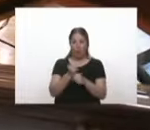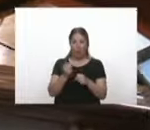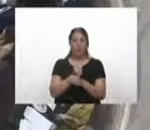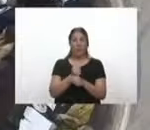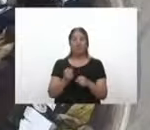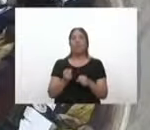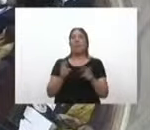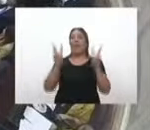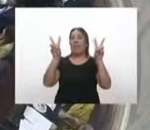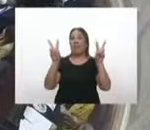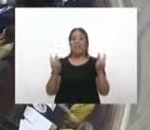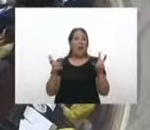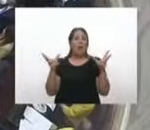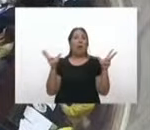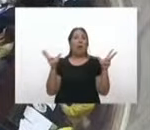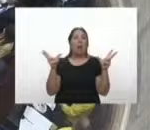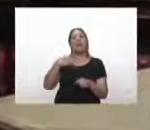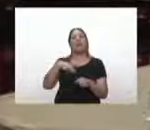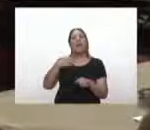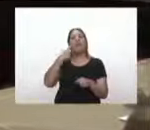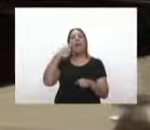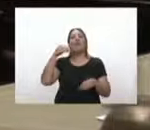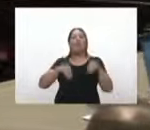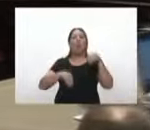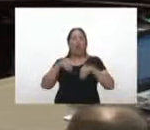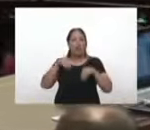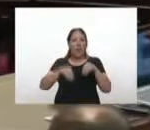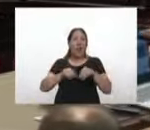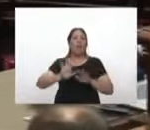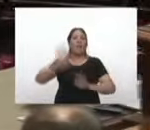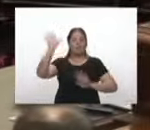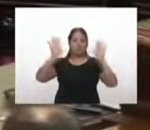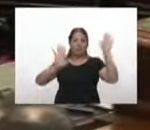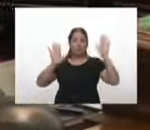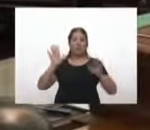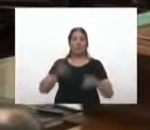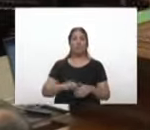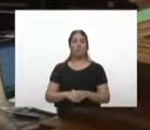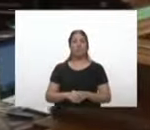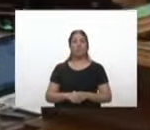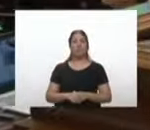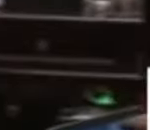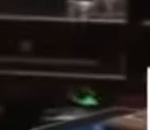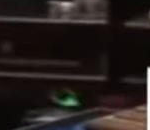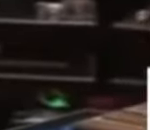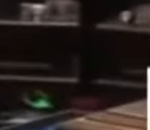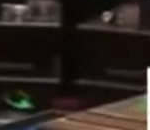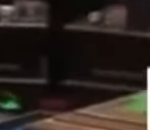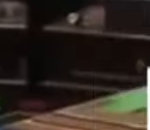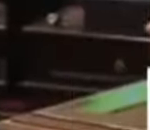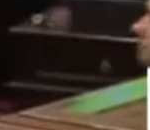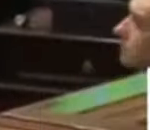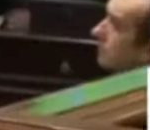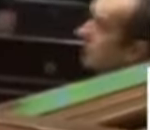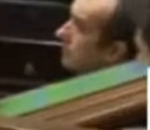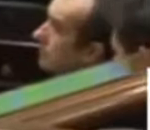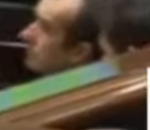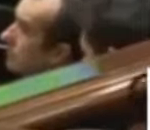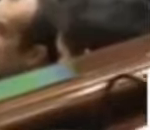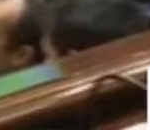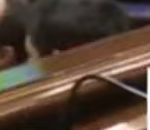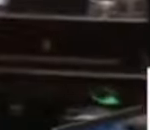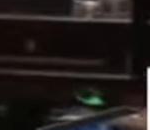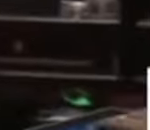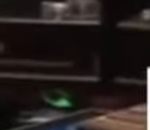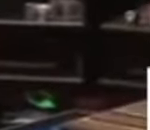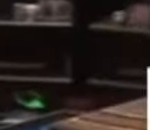se va una tonelada de plata. No solamente es lo que nos cuesta en mano un senador, sino lo que nos cuesta esta estructura. Claro. En algunos casos se puede